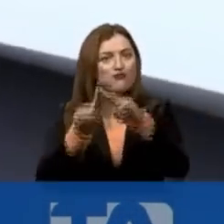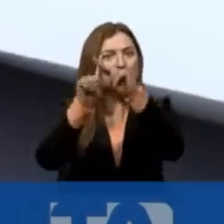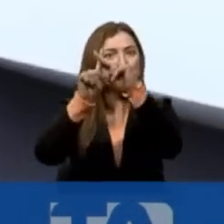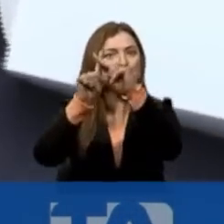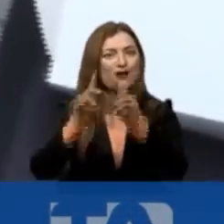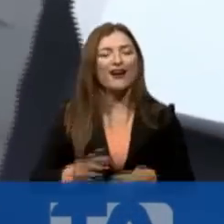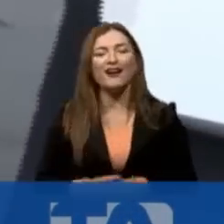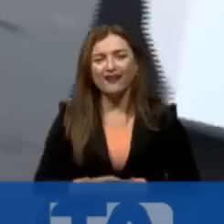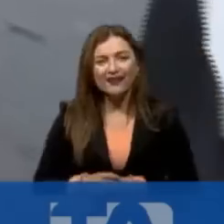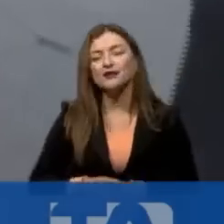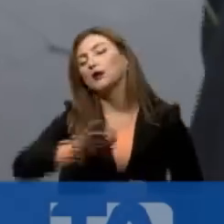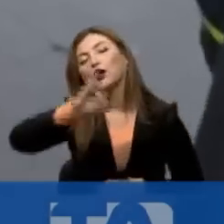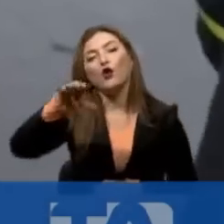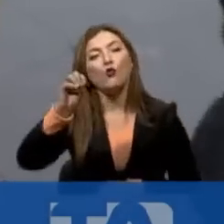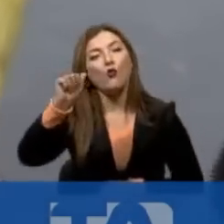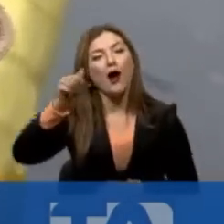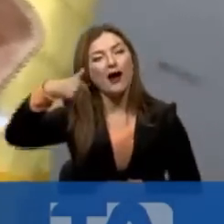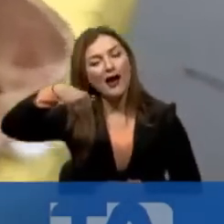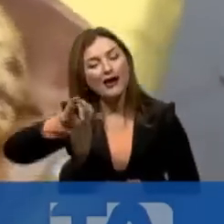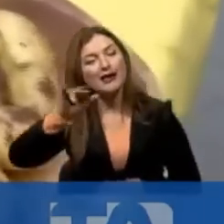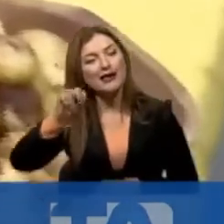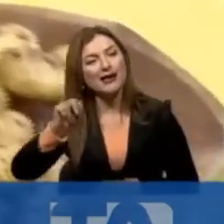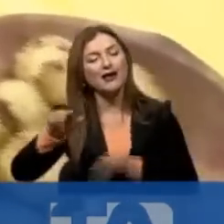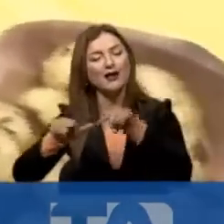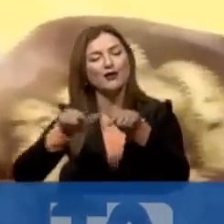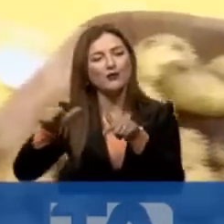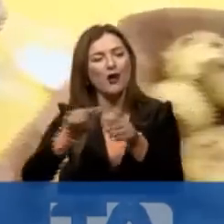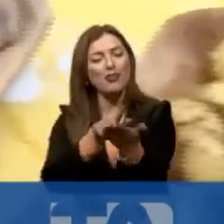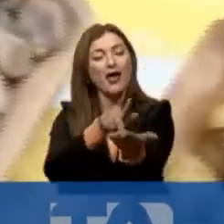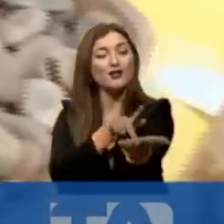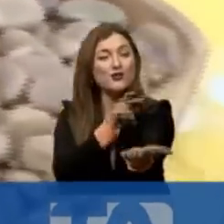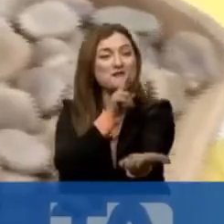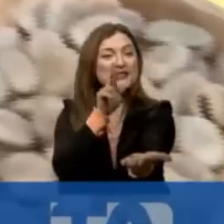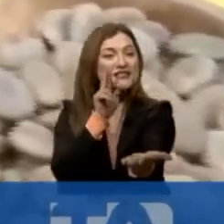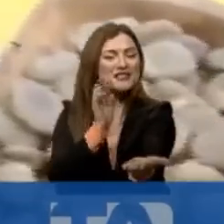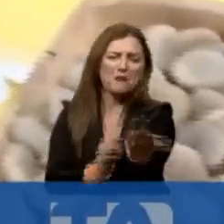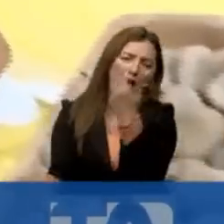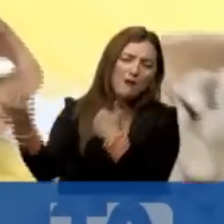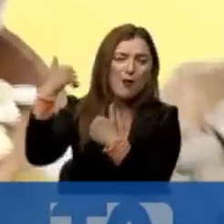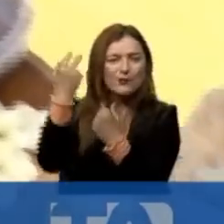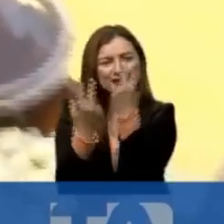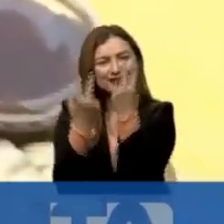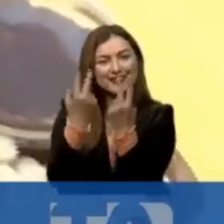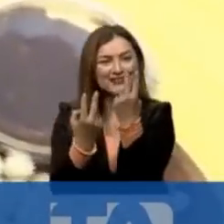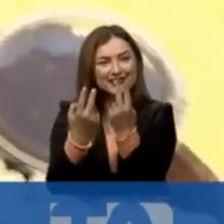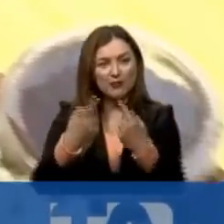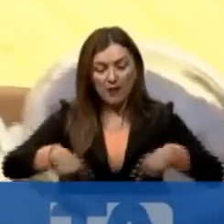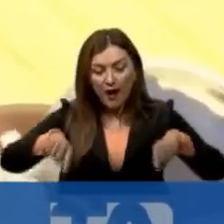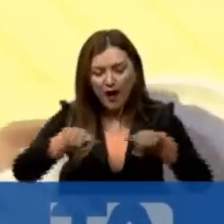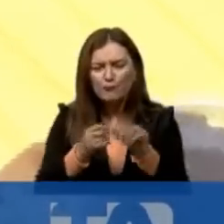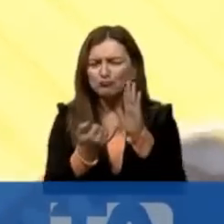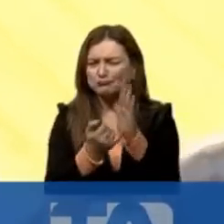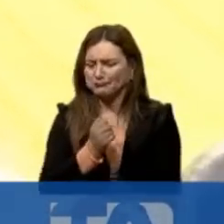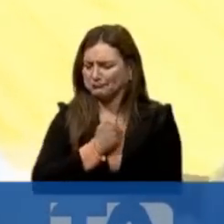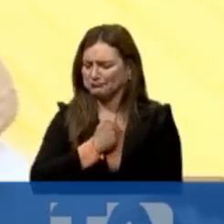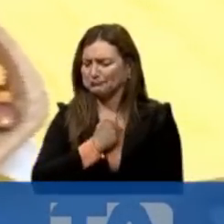está Joaquín, que es uno de los lugares súper tradicionales para que venga la gente. Y uno de los platos típicos siempre de